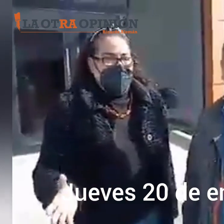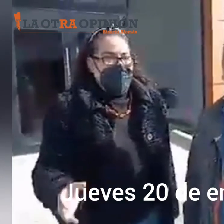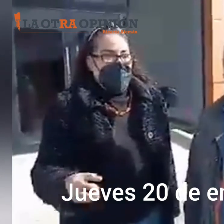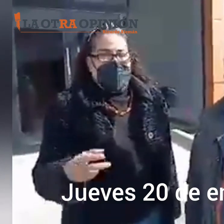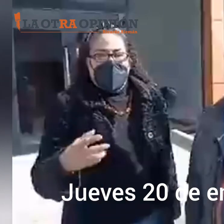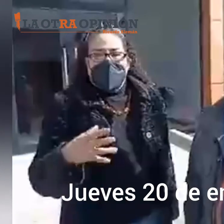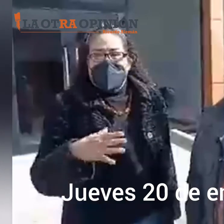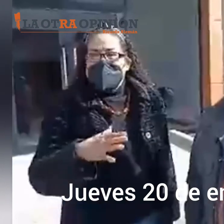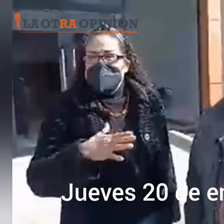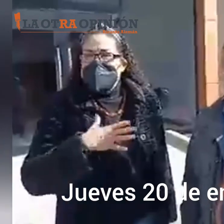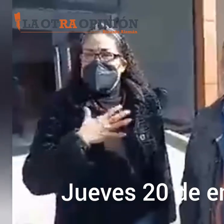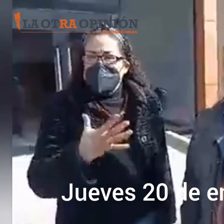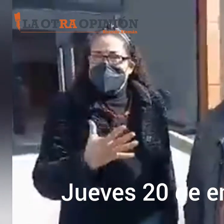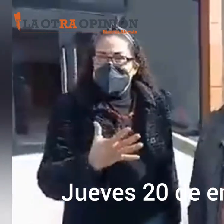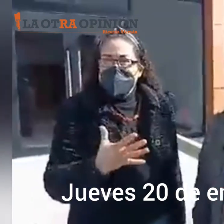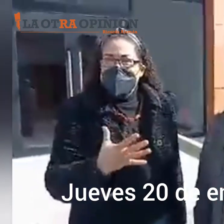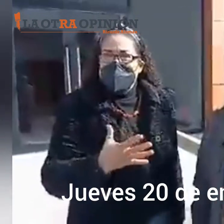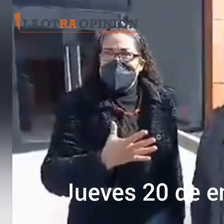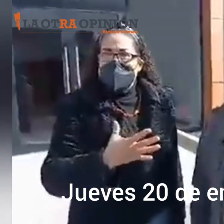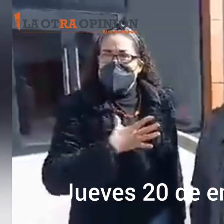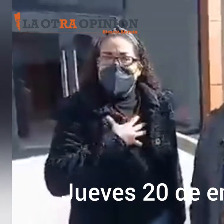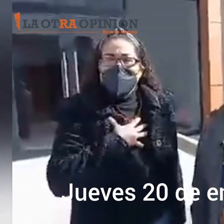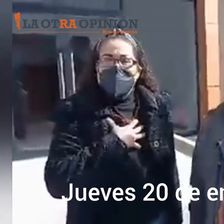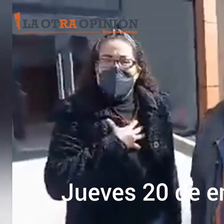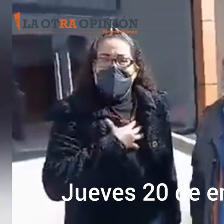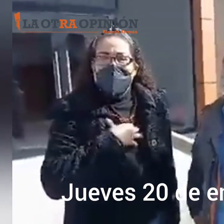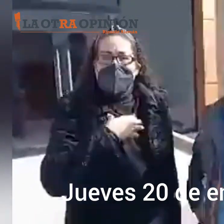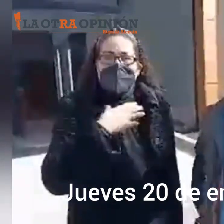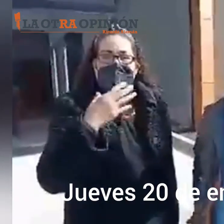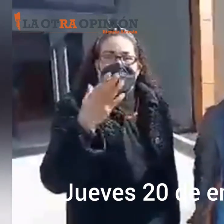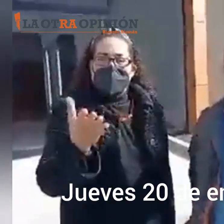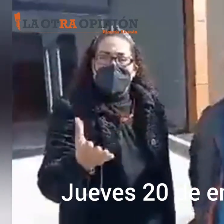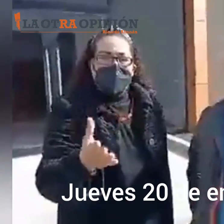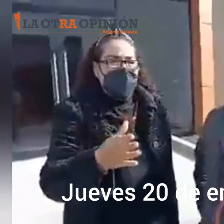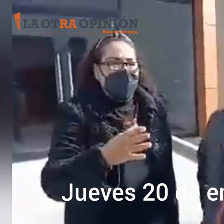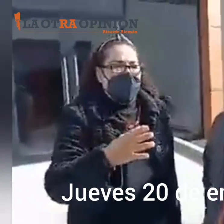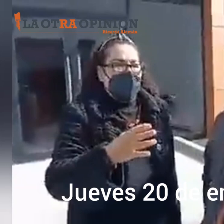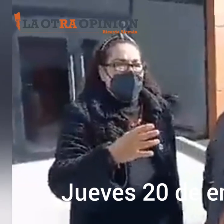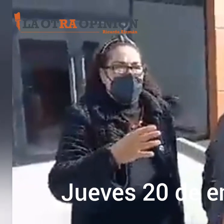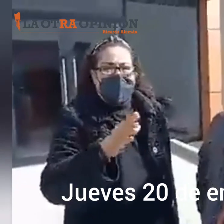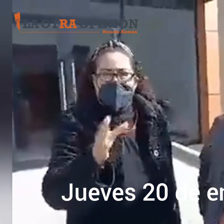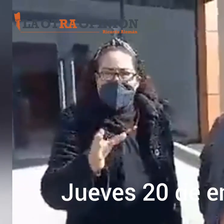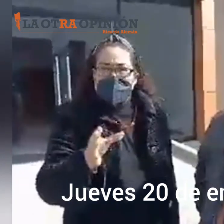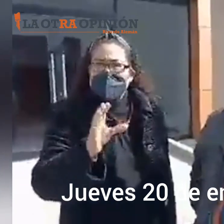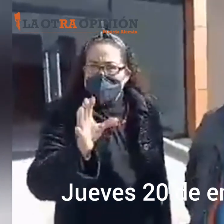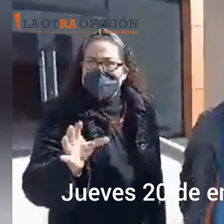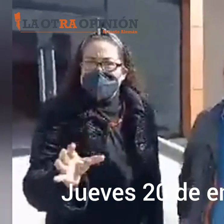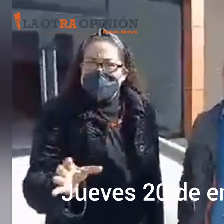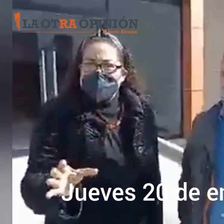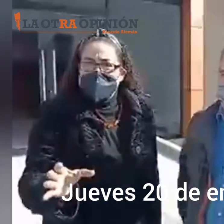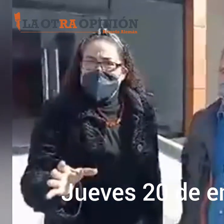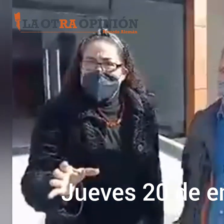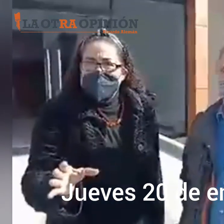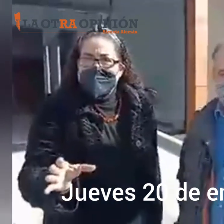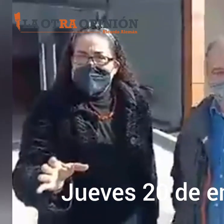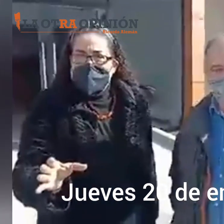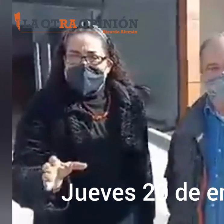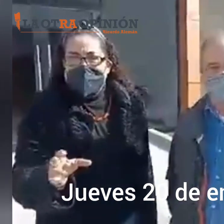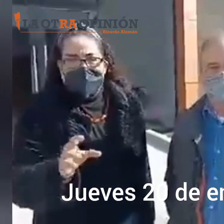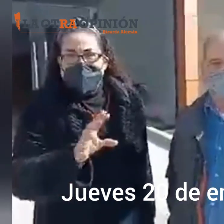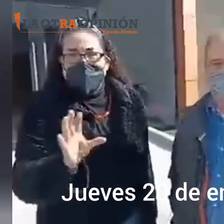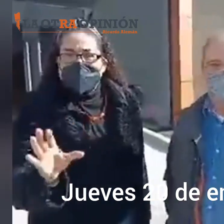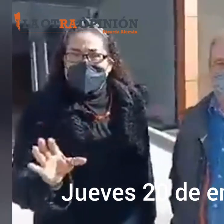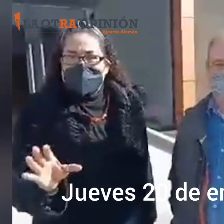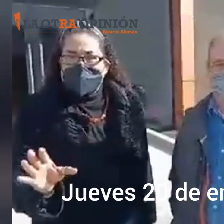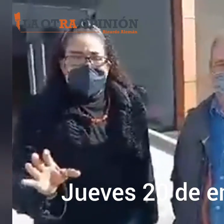porque por secreto y por yo por temor. Por seguridad también. Por seguridad y por evitar algún acto de corrupción. Así